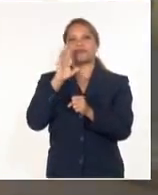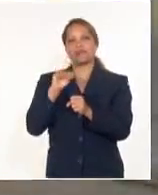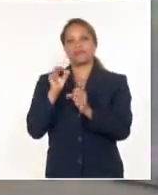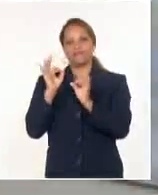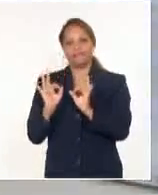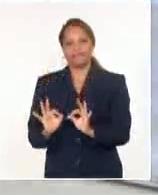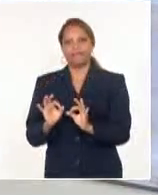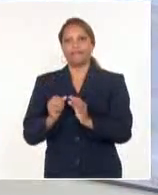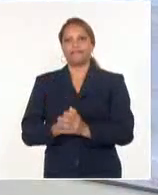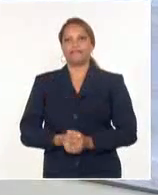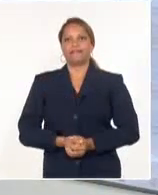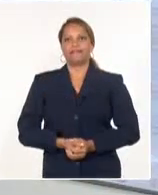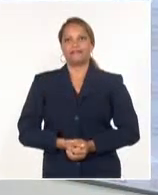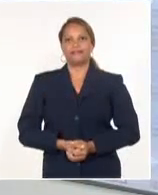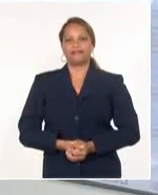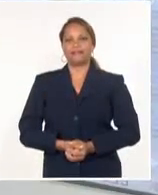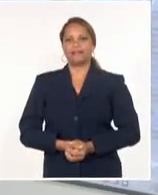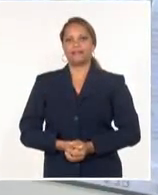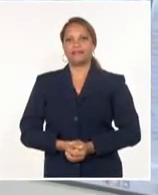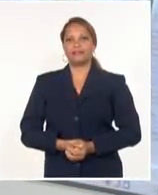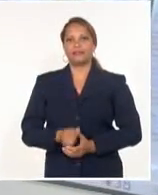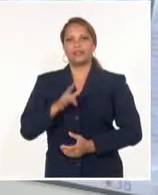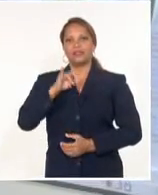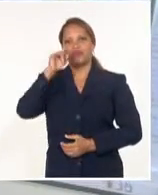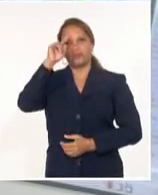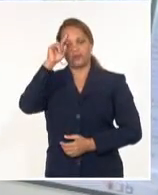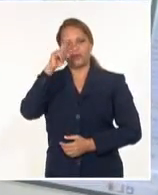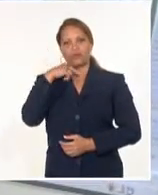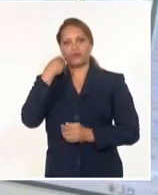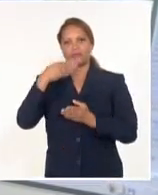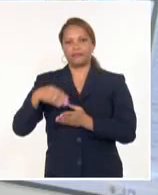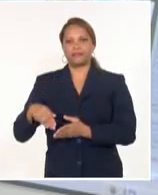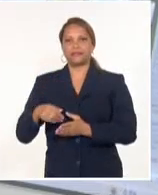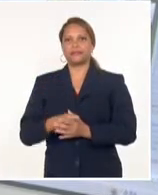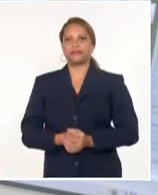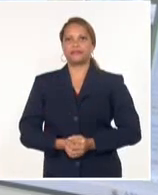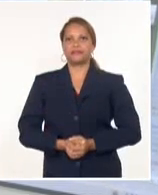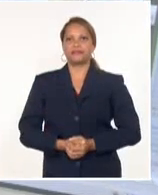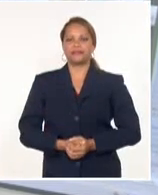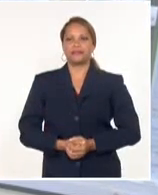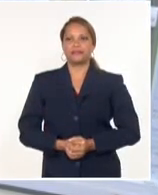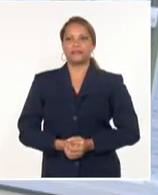Luis Ovidio Martínez, para el Canal Cubano de Noticias.